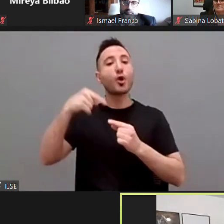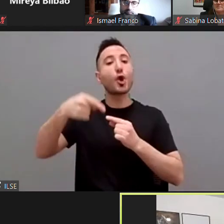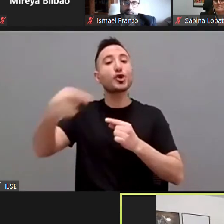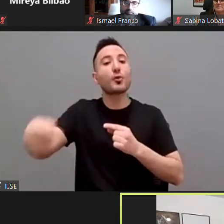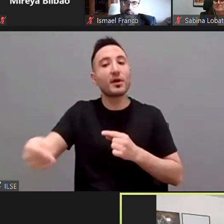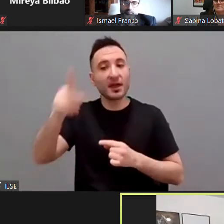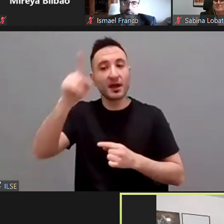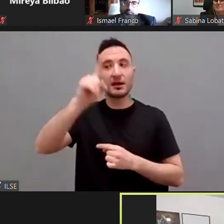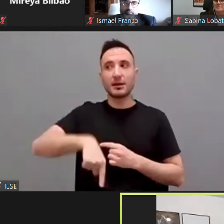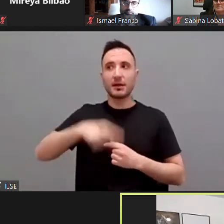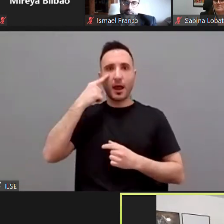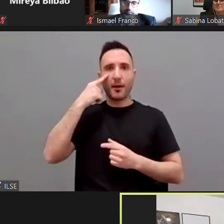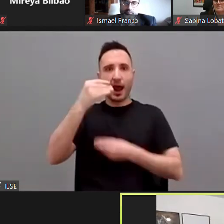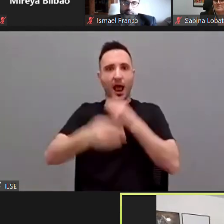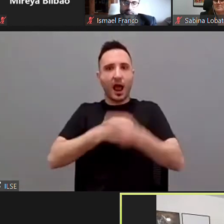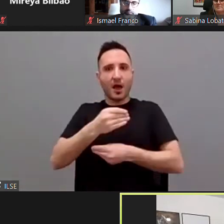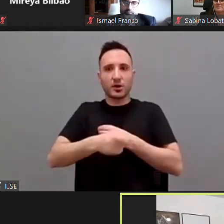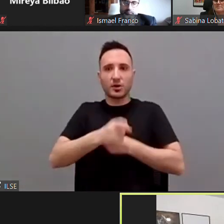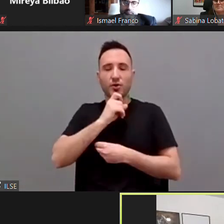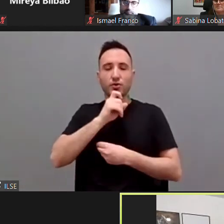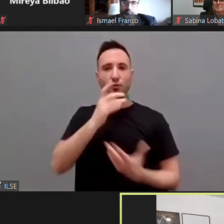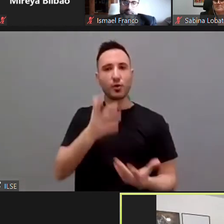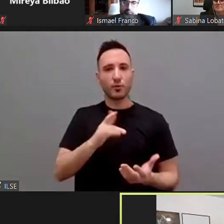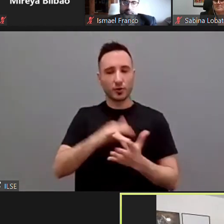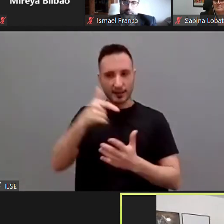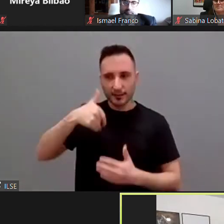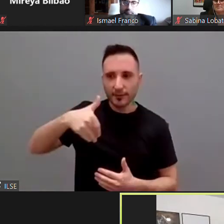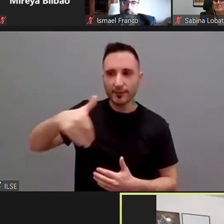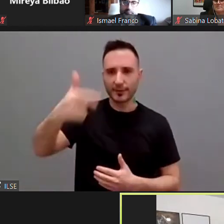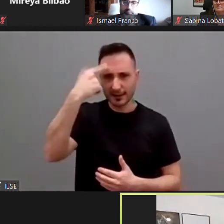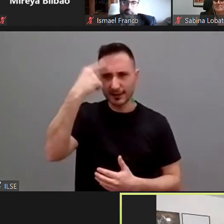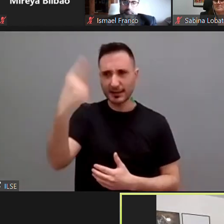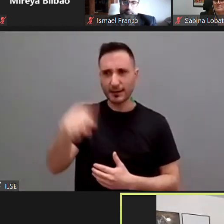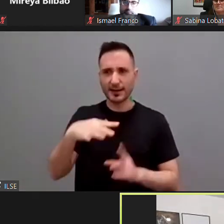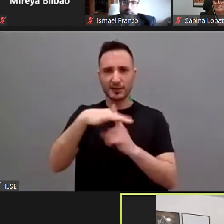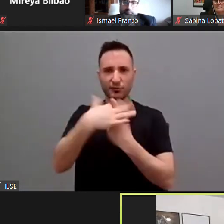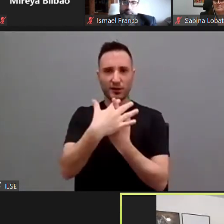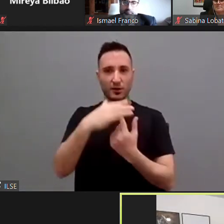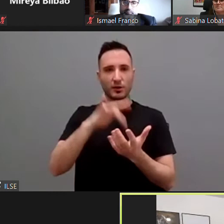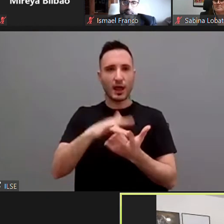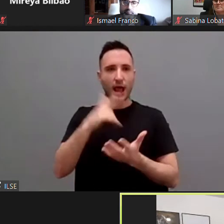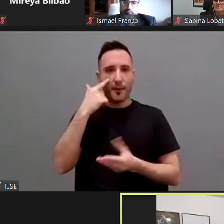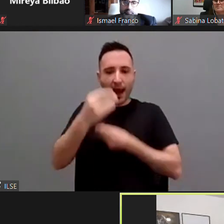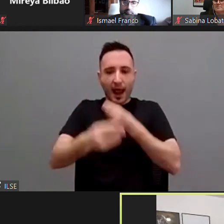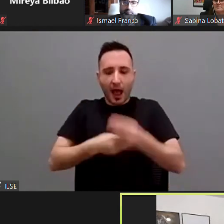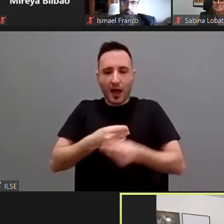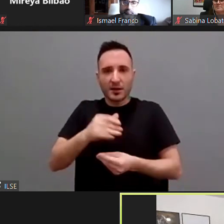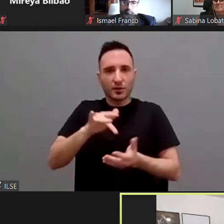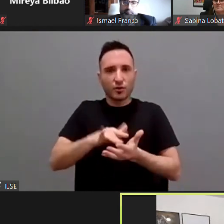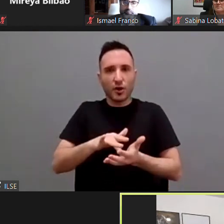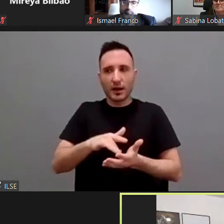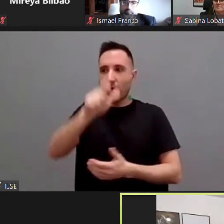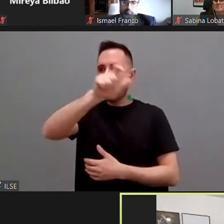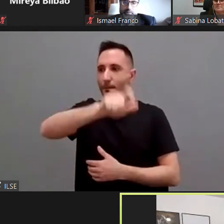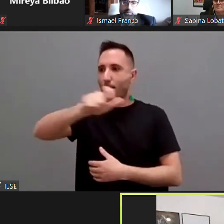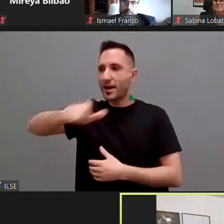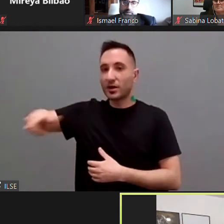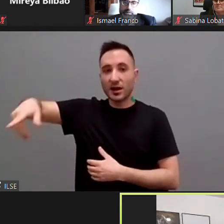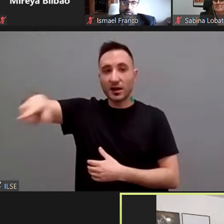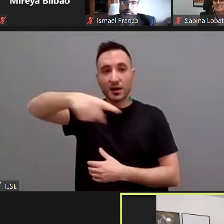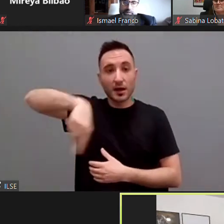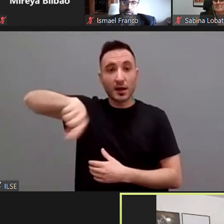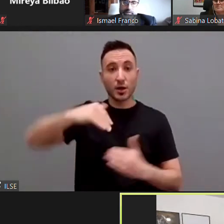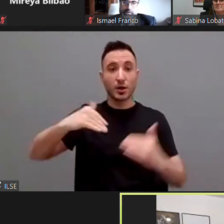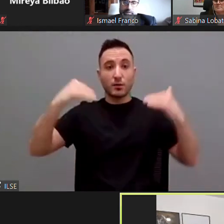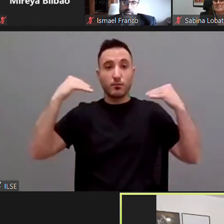poner el acento, porque veíamos lo que iba a ocurrir. Ya veíamos qué estaba pasando, ya veíamos que la mayoría de la carga del cuidado